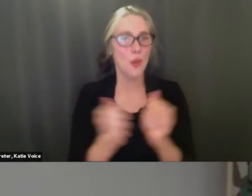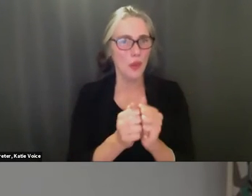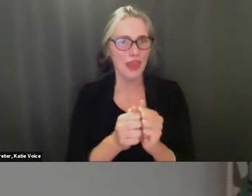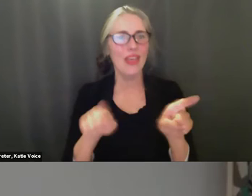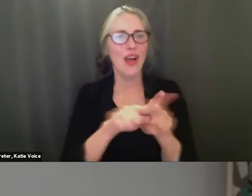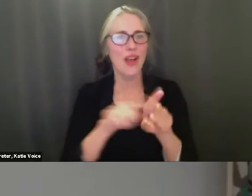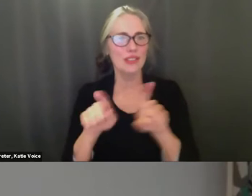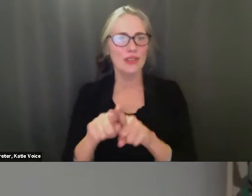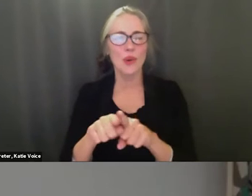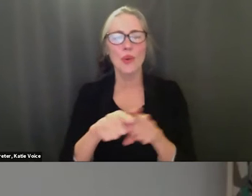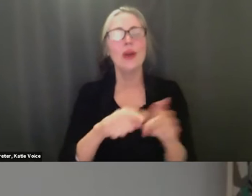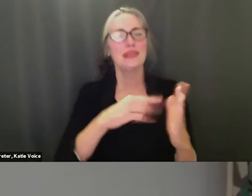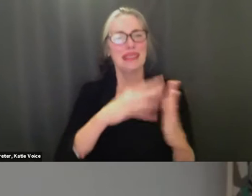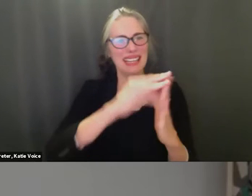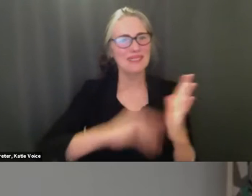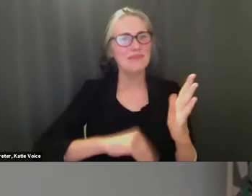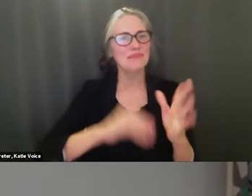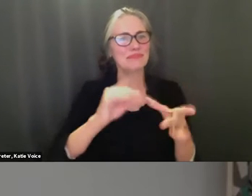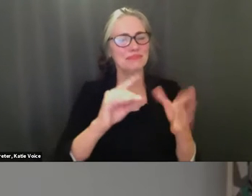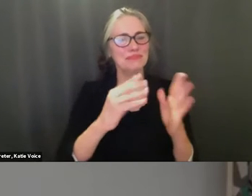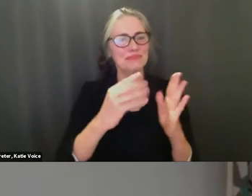más correspondencia. Señora Muñoz.